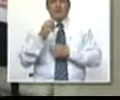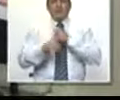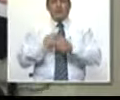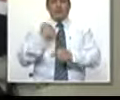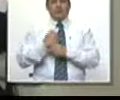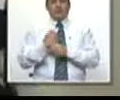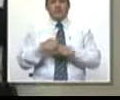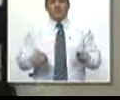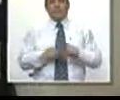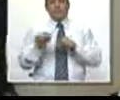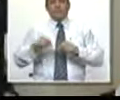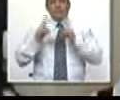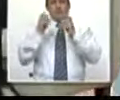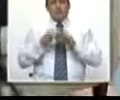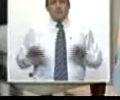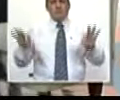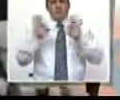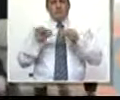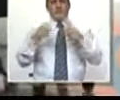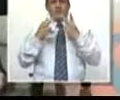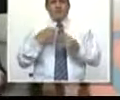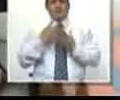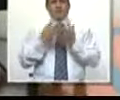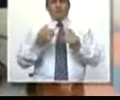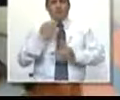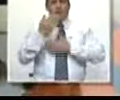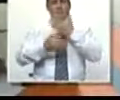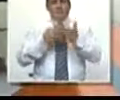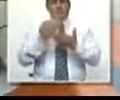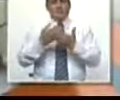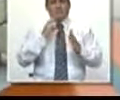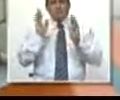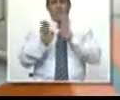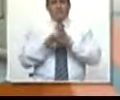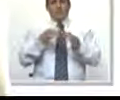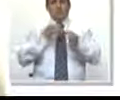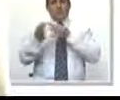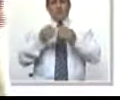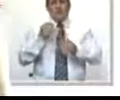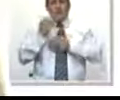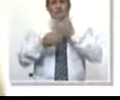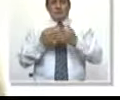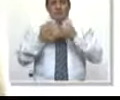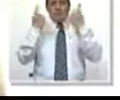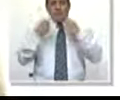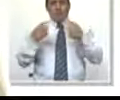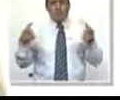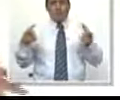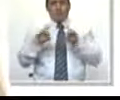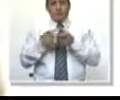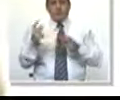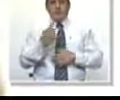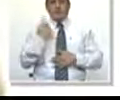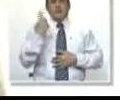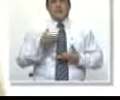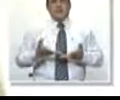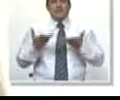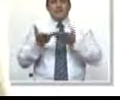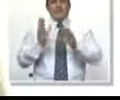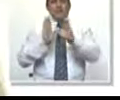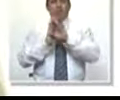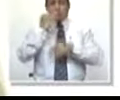años Otro aspecto en el cual ha habido grandes avances a partir de la de la puesta en vigencia de la convención que se expresa a